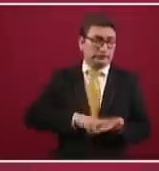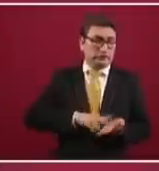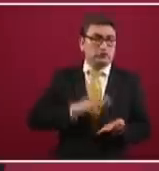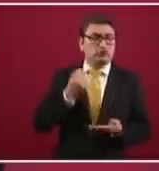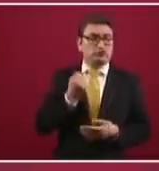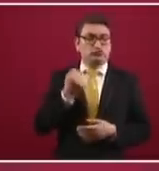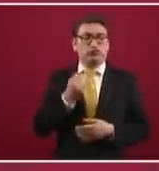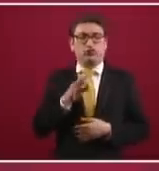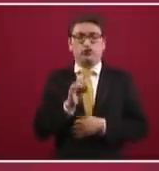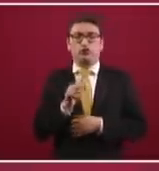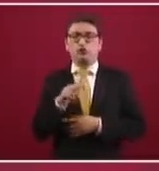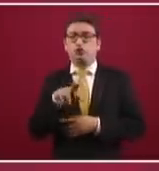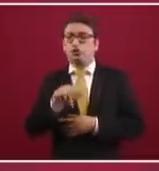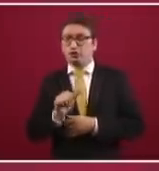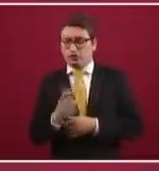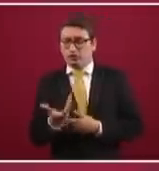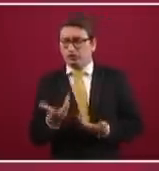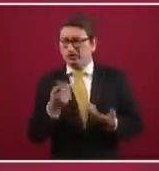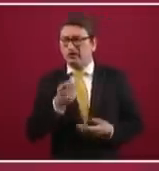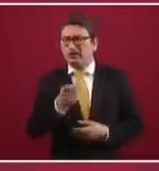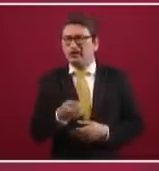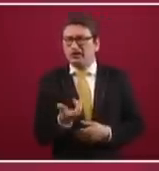fortuna,